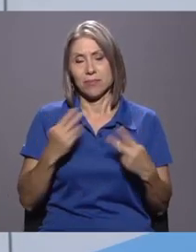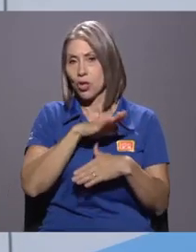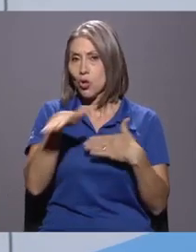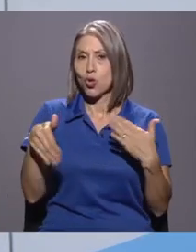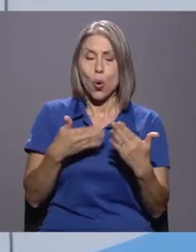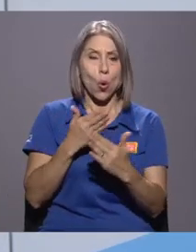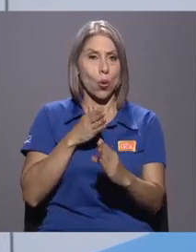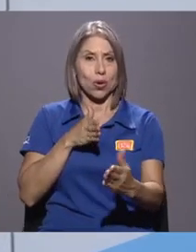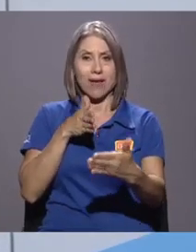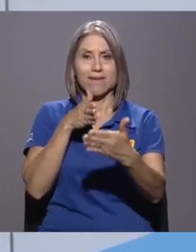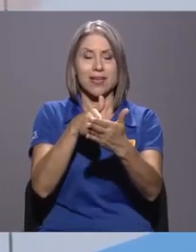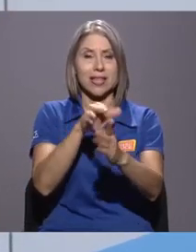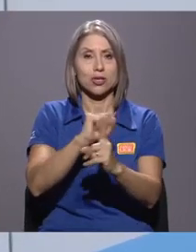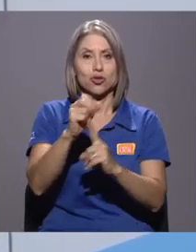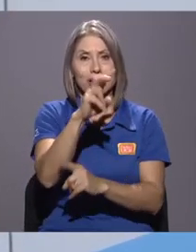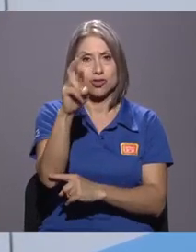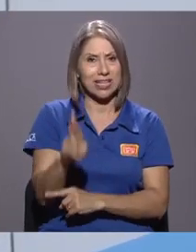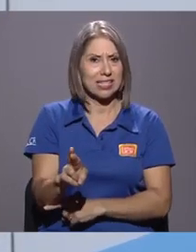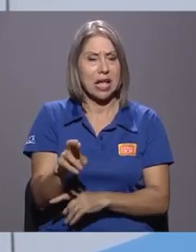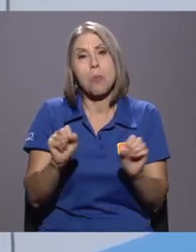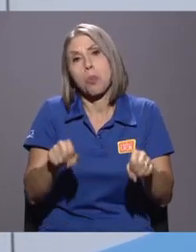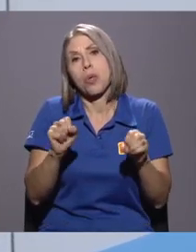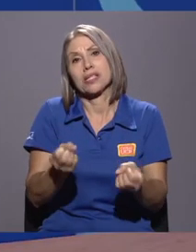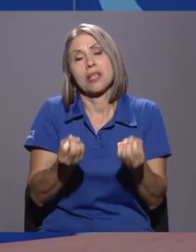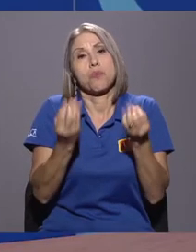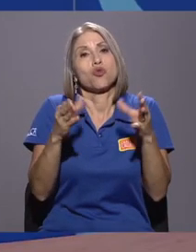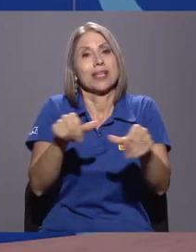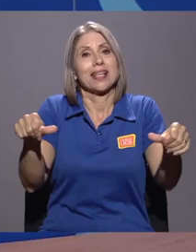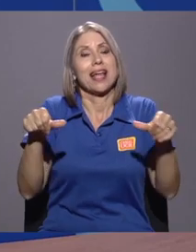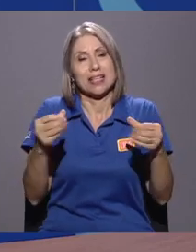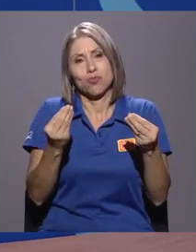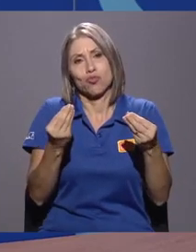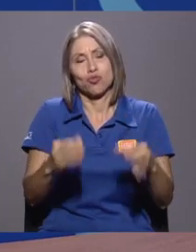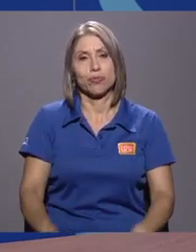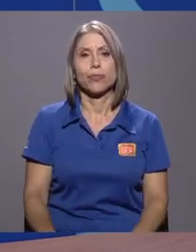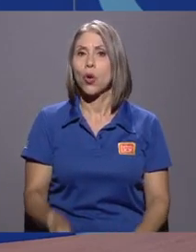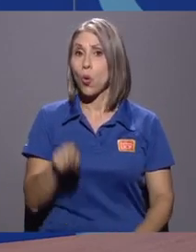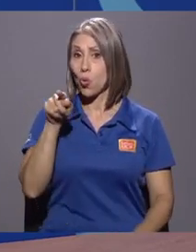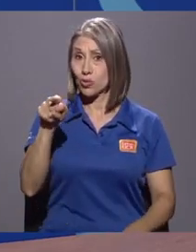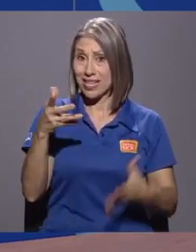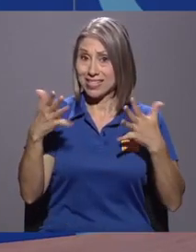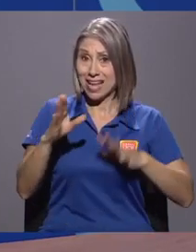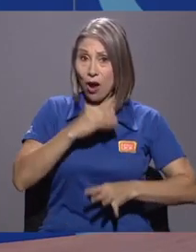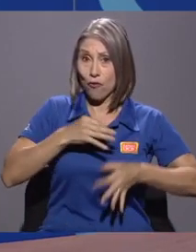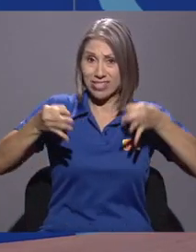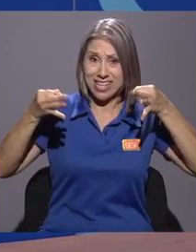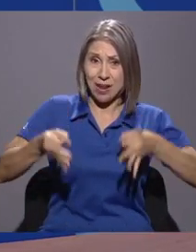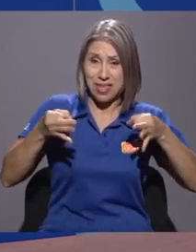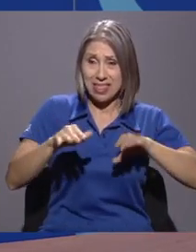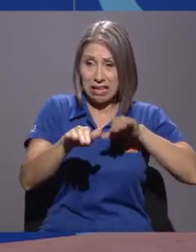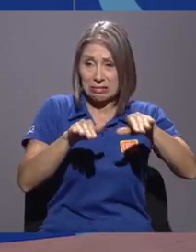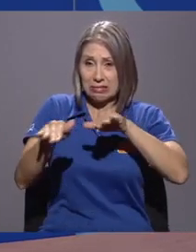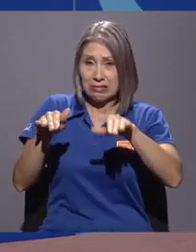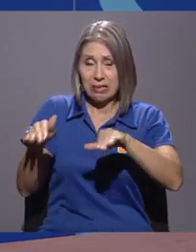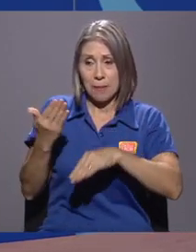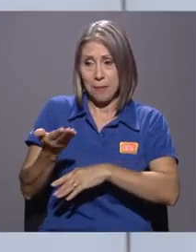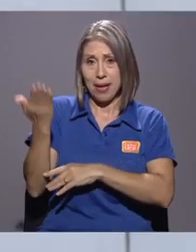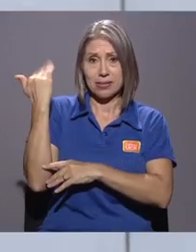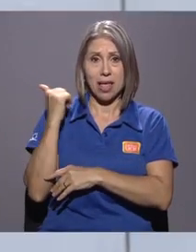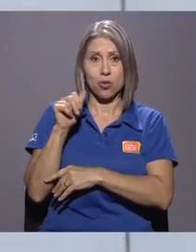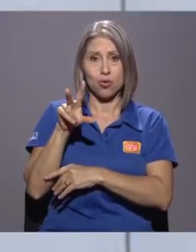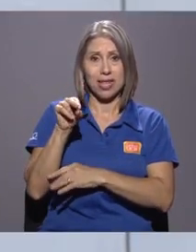costarricense en sí puede ser muchas áreas muchos ámbitos ustedes abrieron la convocatoria oficialmente el pasado 30 de abril y termina